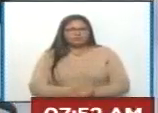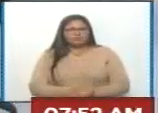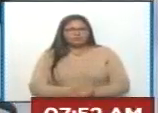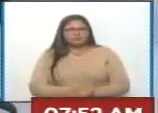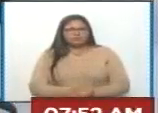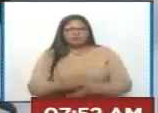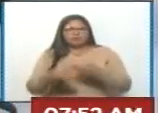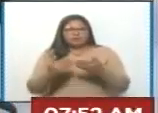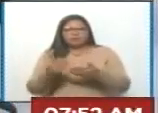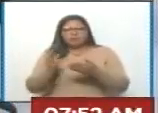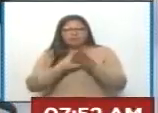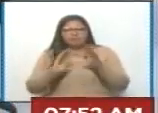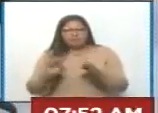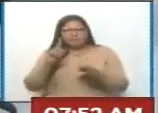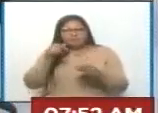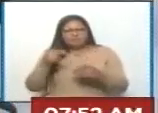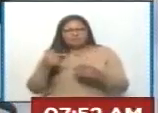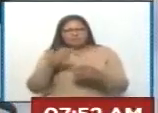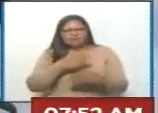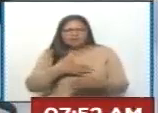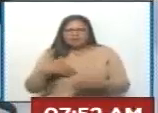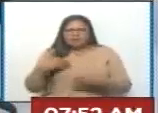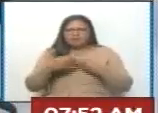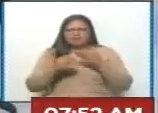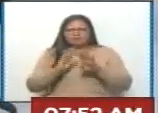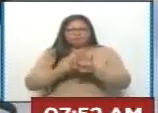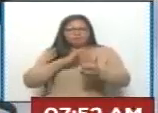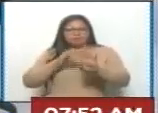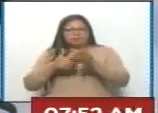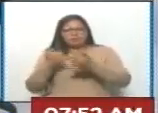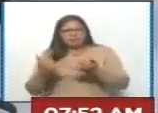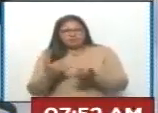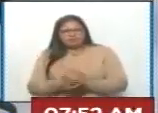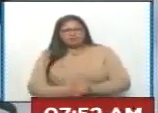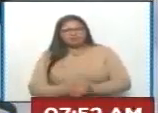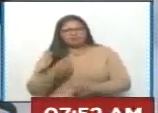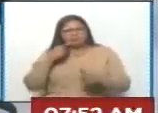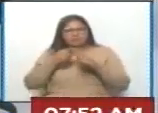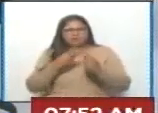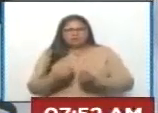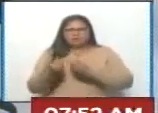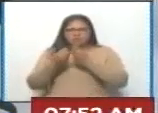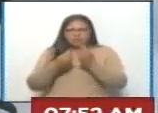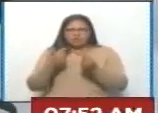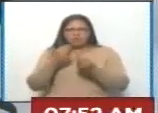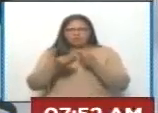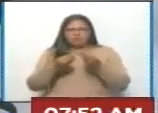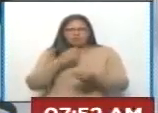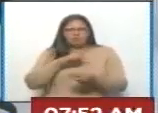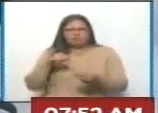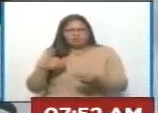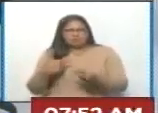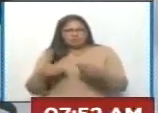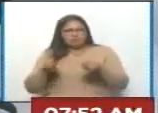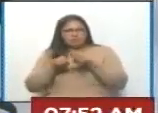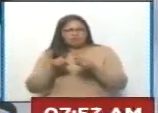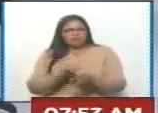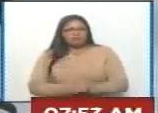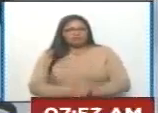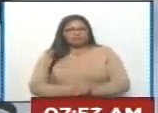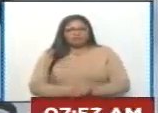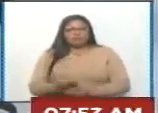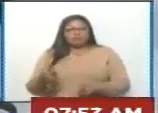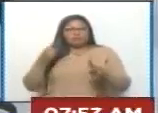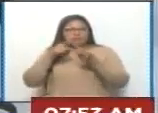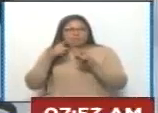solamente se nutre de ese deseo de mayores ganancias, que es típico de una economía como la nuestra, sino también tiene un